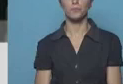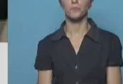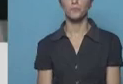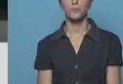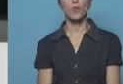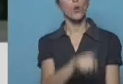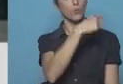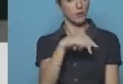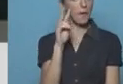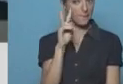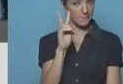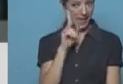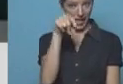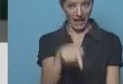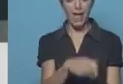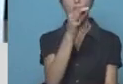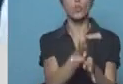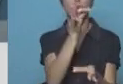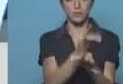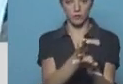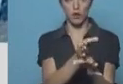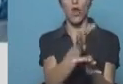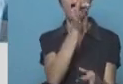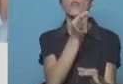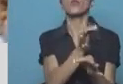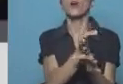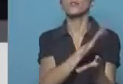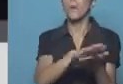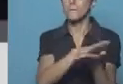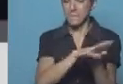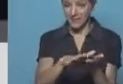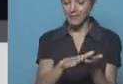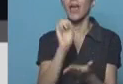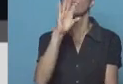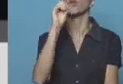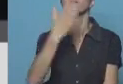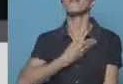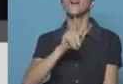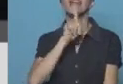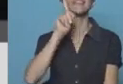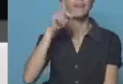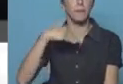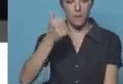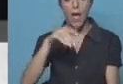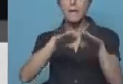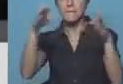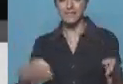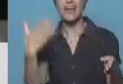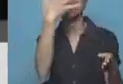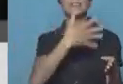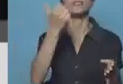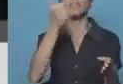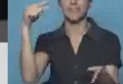viendo las imágenes, estamos en el Colegio de Educación General Básica, acá Nuestra Señora de Fátima, la mesa 567, la mesa de la presidenta, son